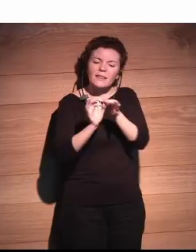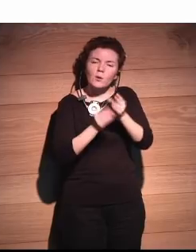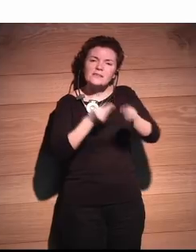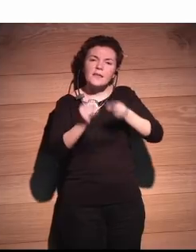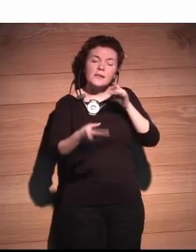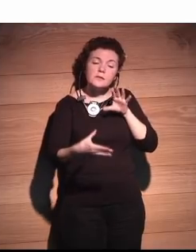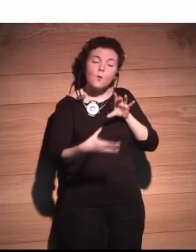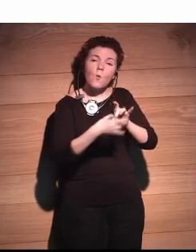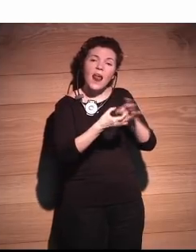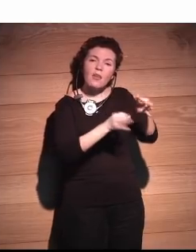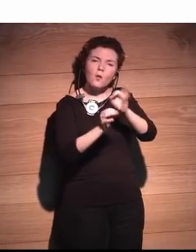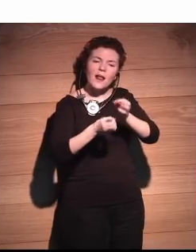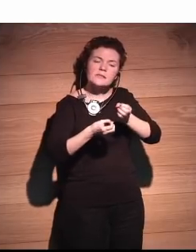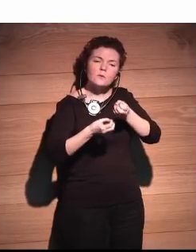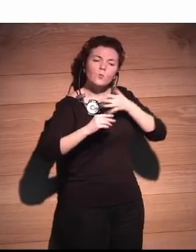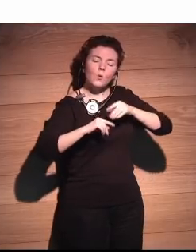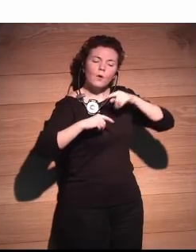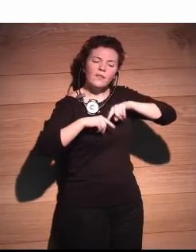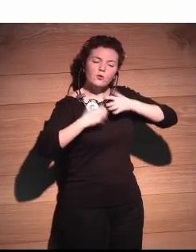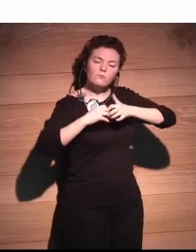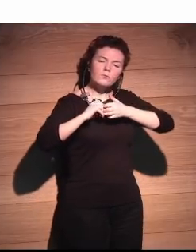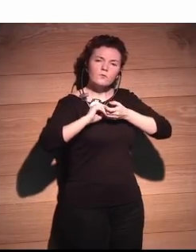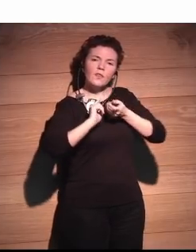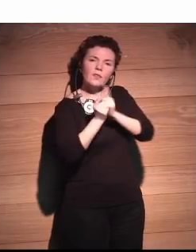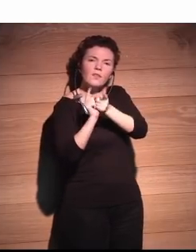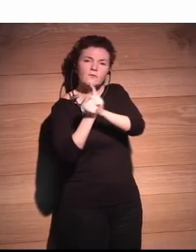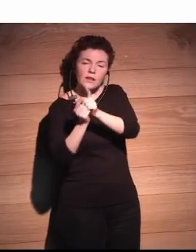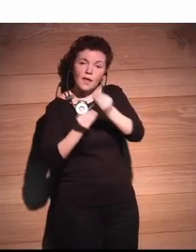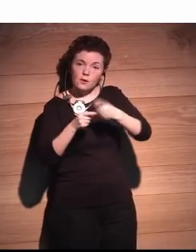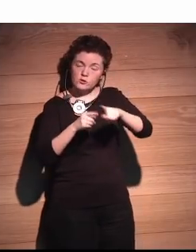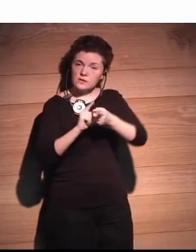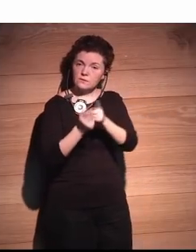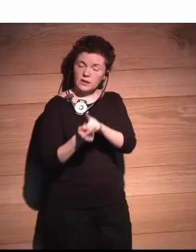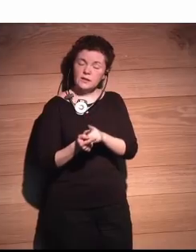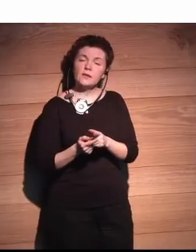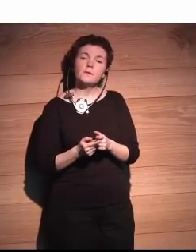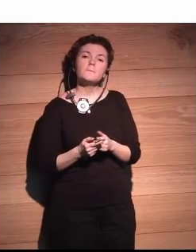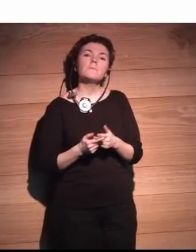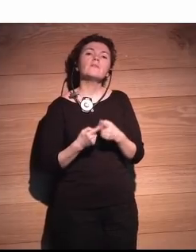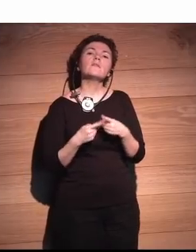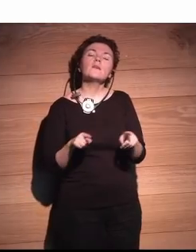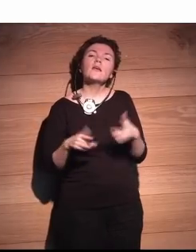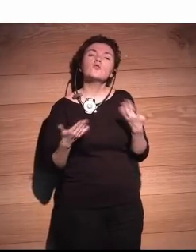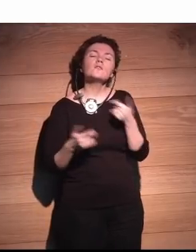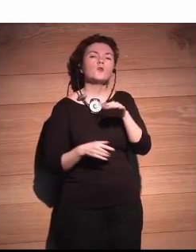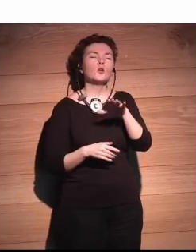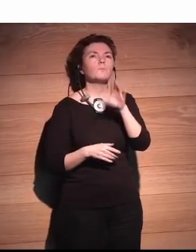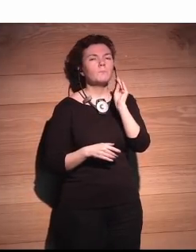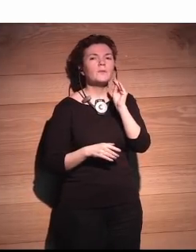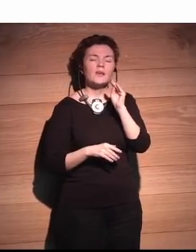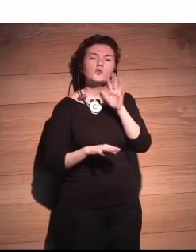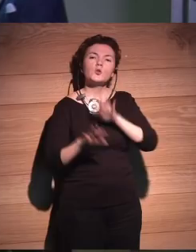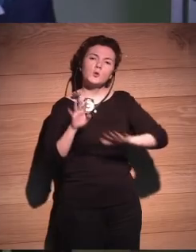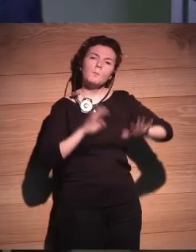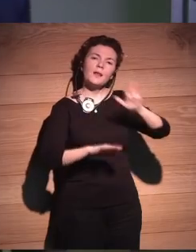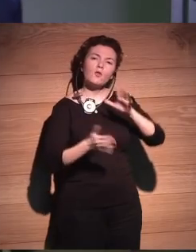unen con las células y se expresan diferentemente y también hacen cosas diferentes, lógicamente. Entonces, es complicado entender todos